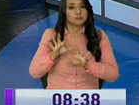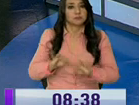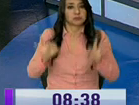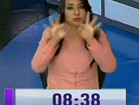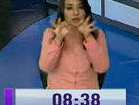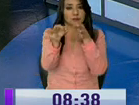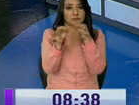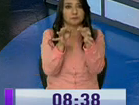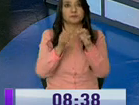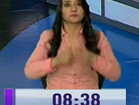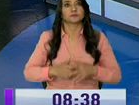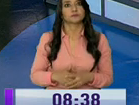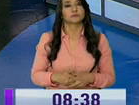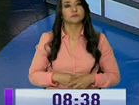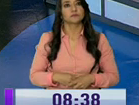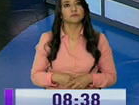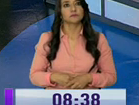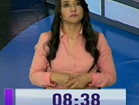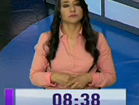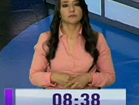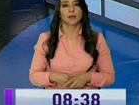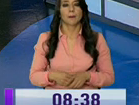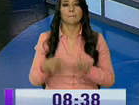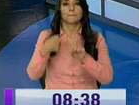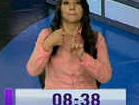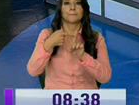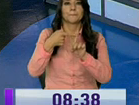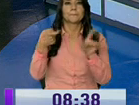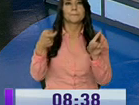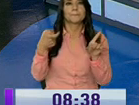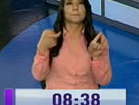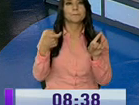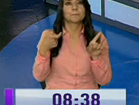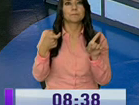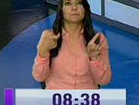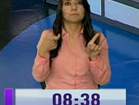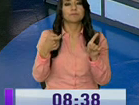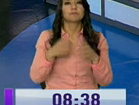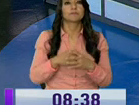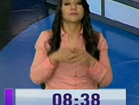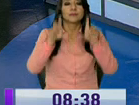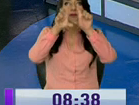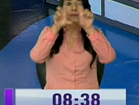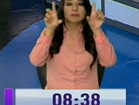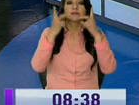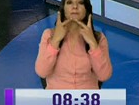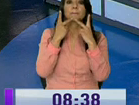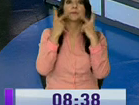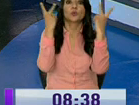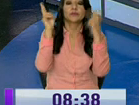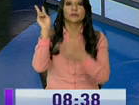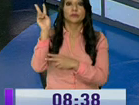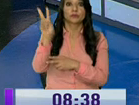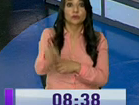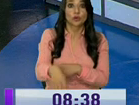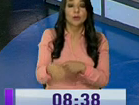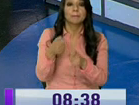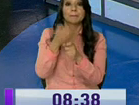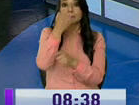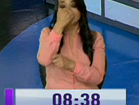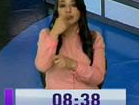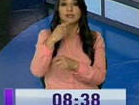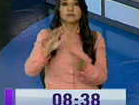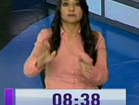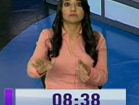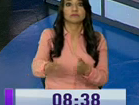también comentarles que desde el servicio de pasajeros, de la empresa pública de pasajeros, se ha anunciado que se